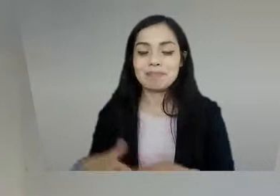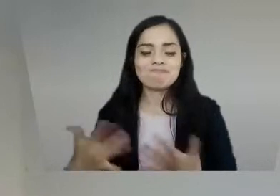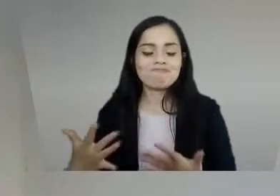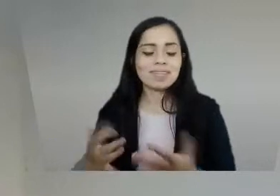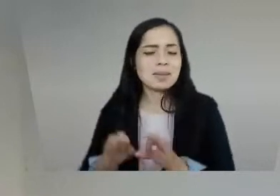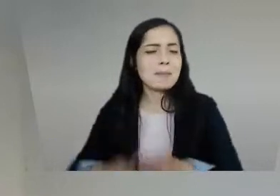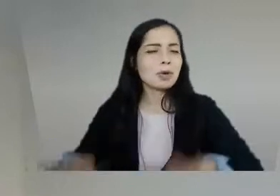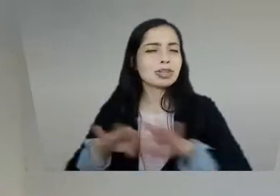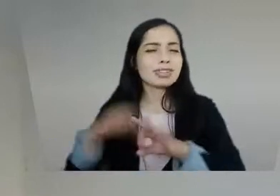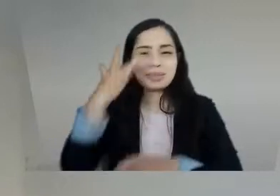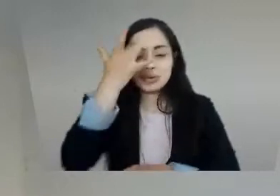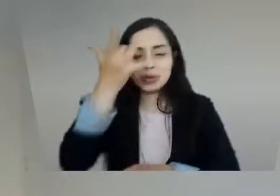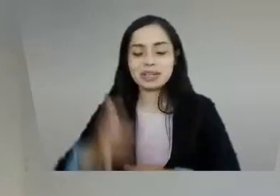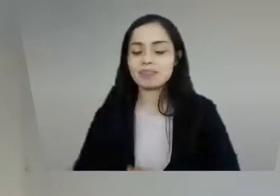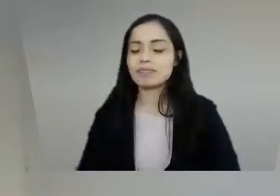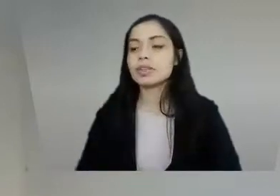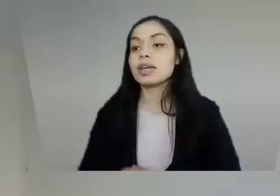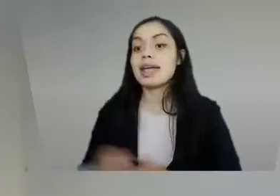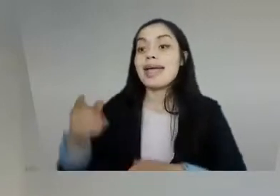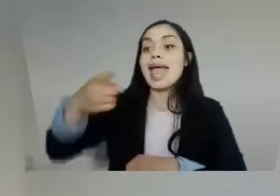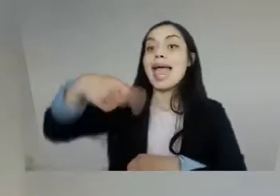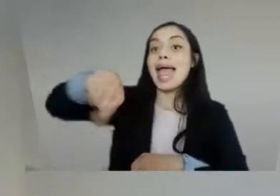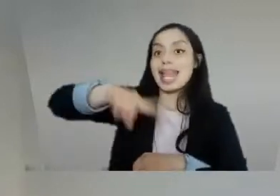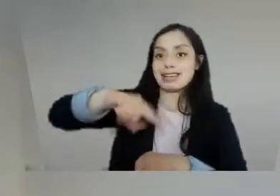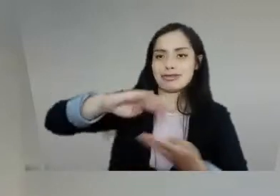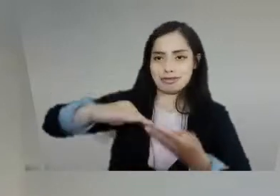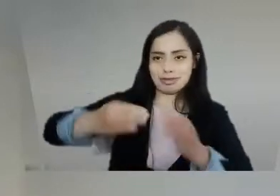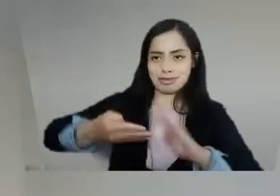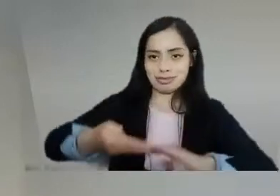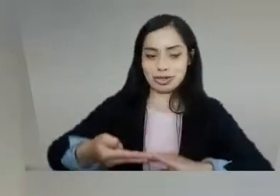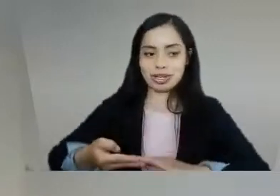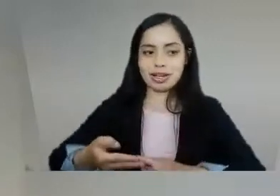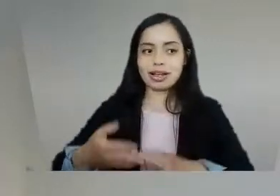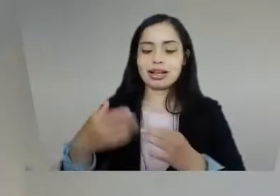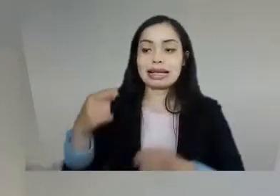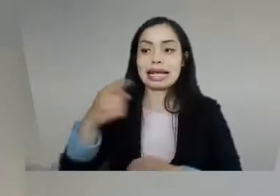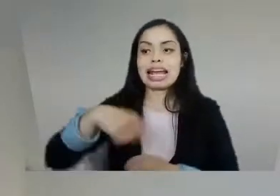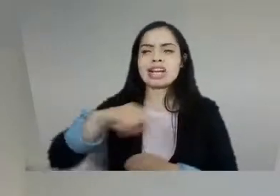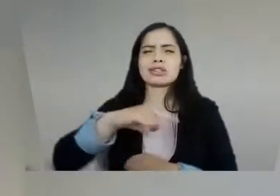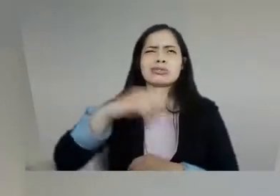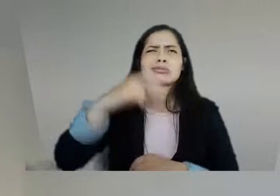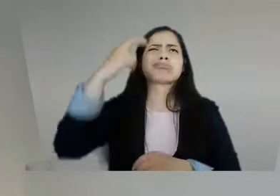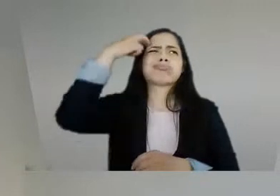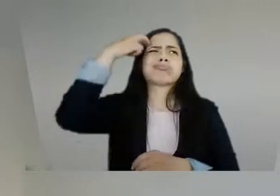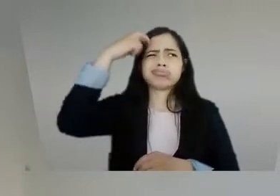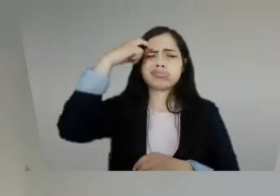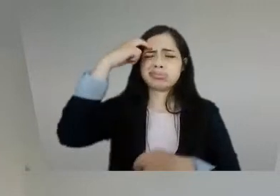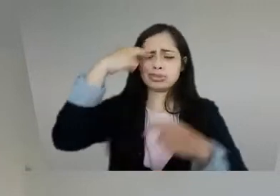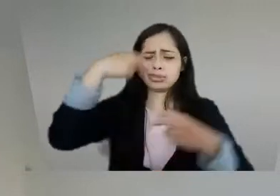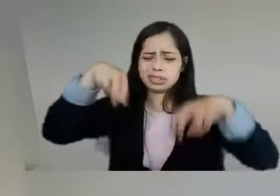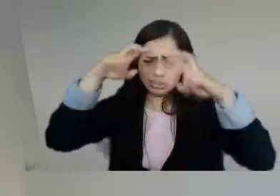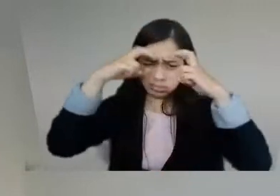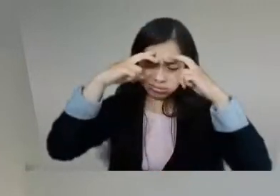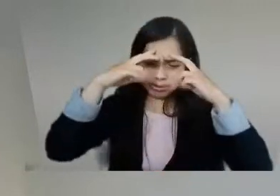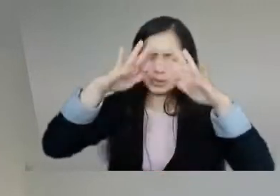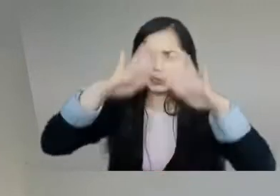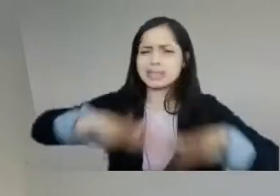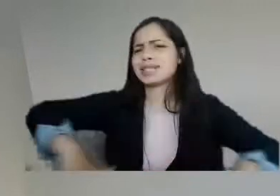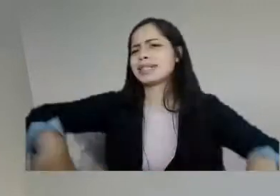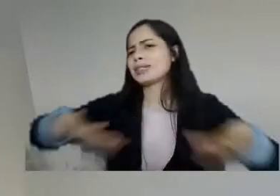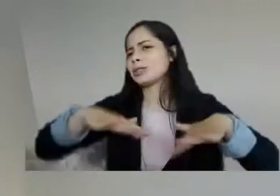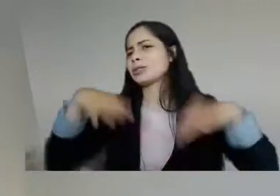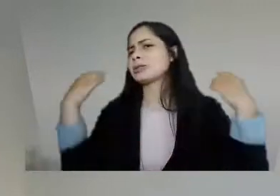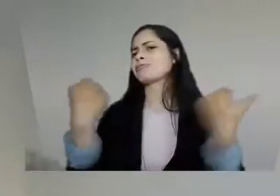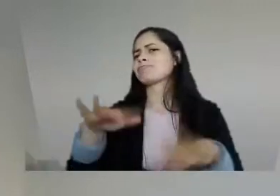ellos, la comunidad, tienen un conocimiento muy valioso sobre su territorio. Tienen un conocimiento acerca de